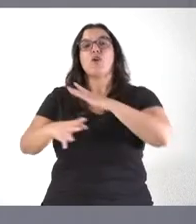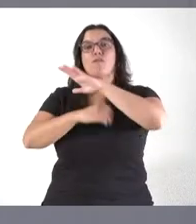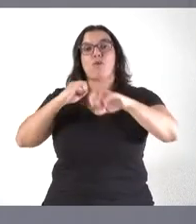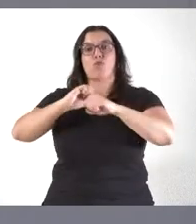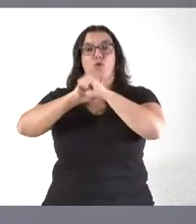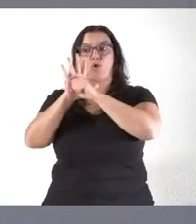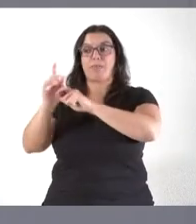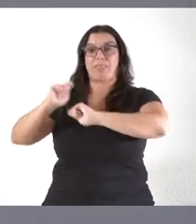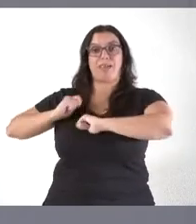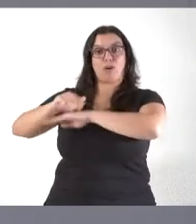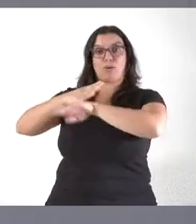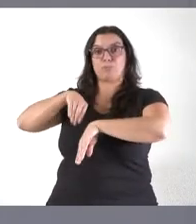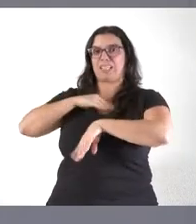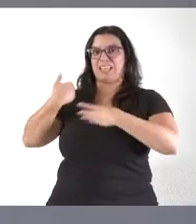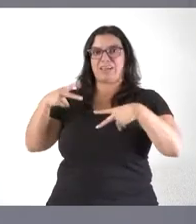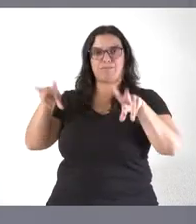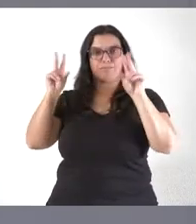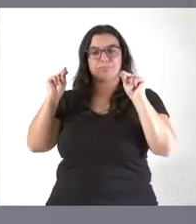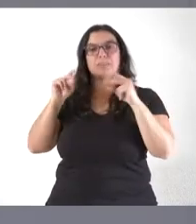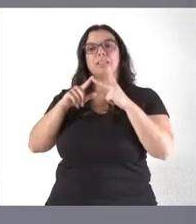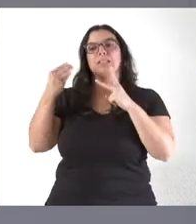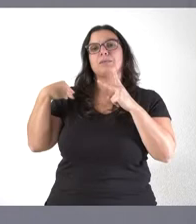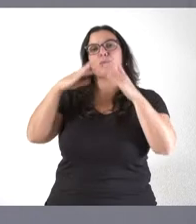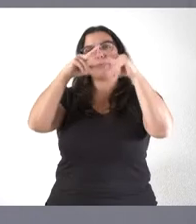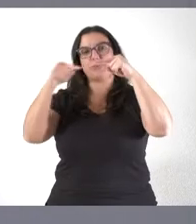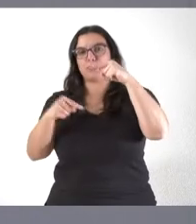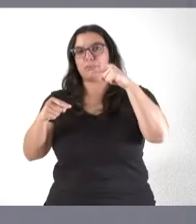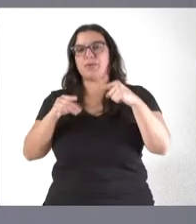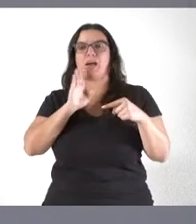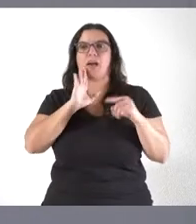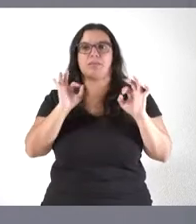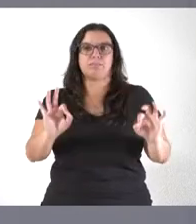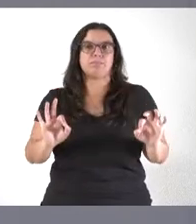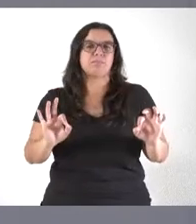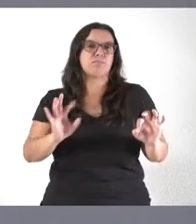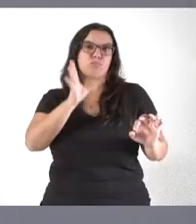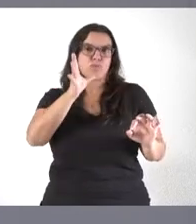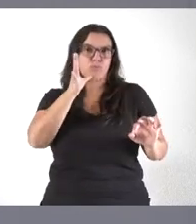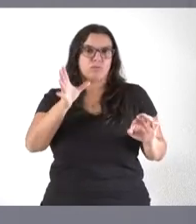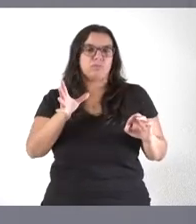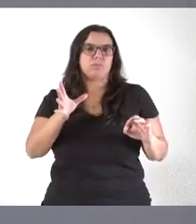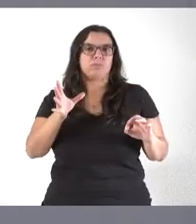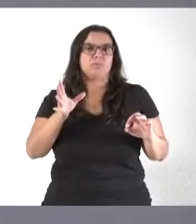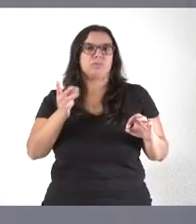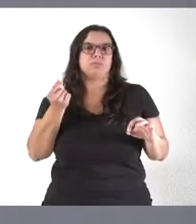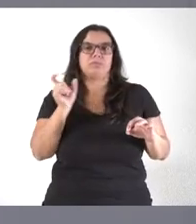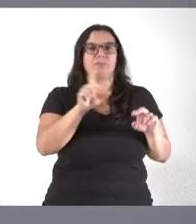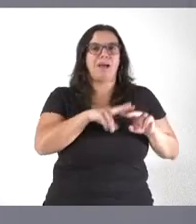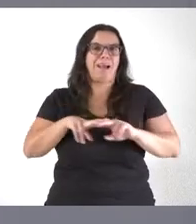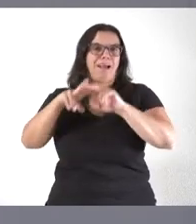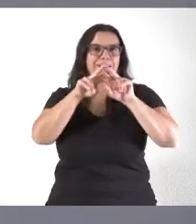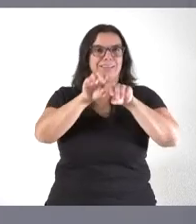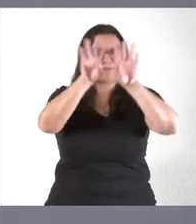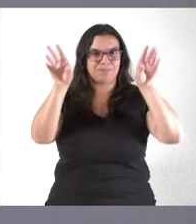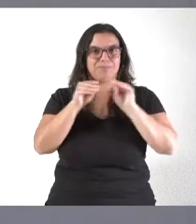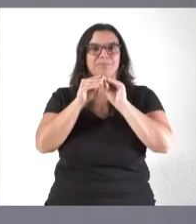fondo covid y la reducción del déficit público en la senda que les hemos descrito este es fundamentalmente el análisis que tiene